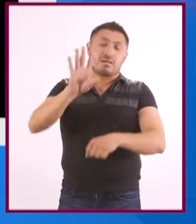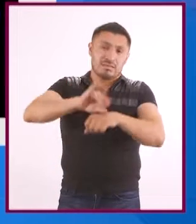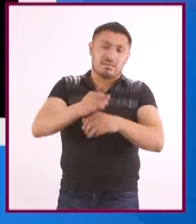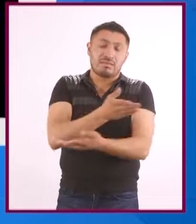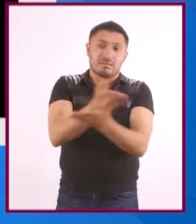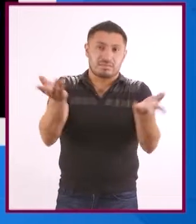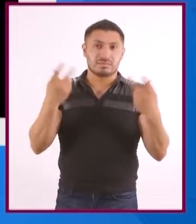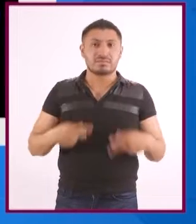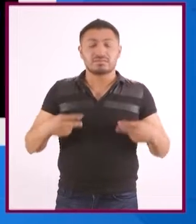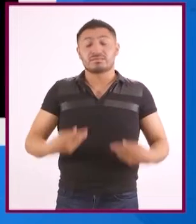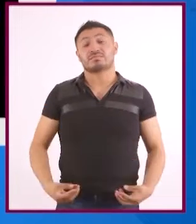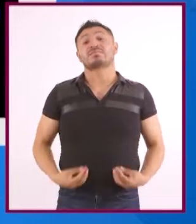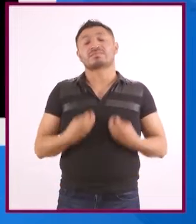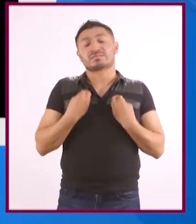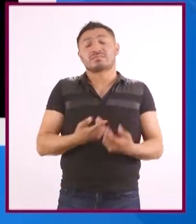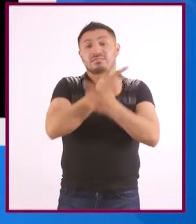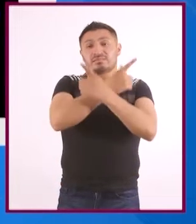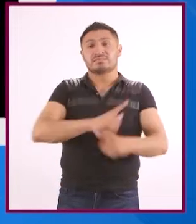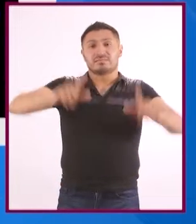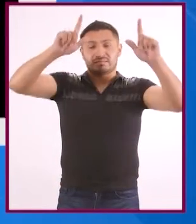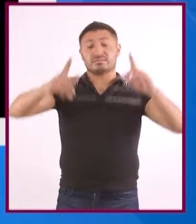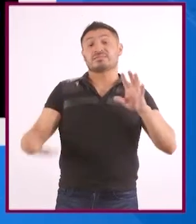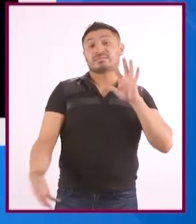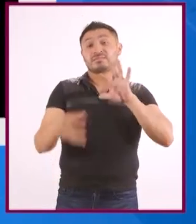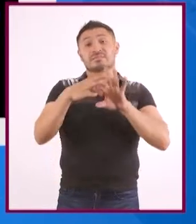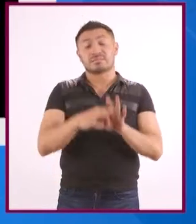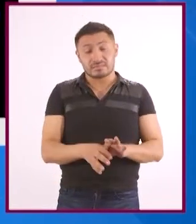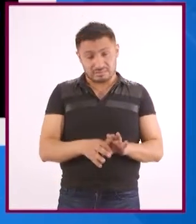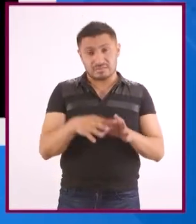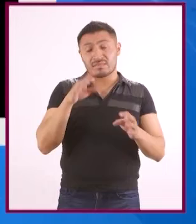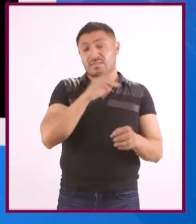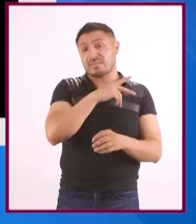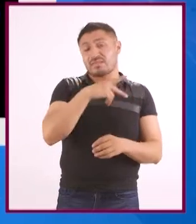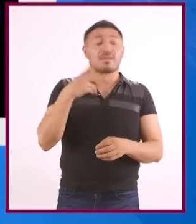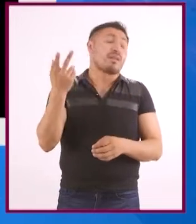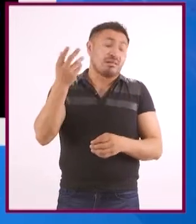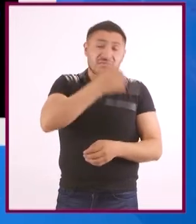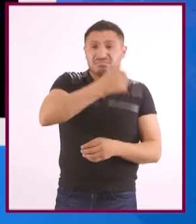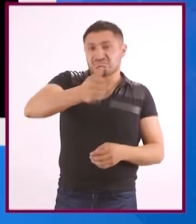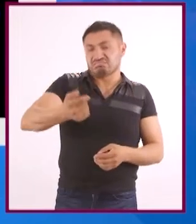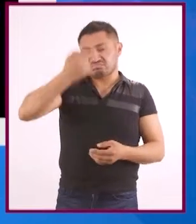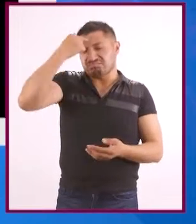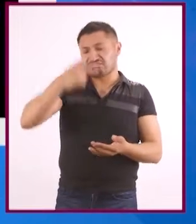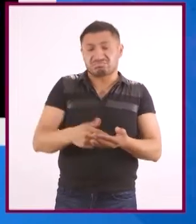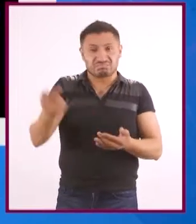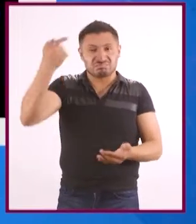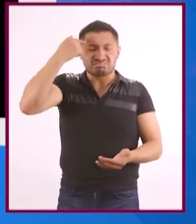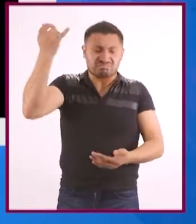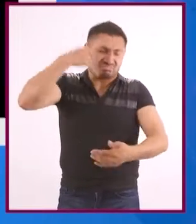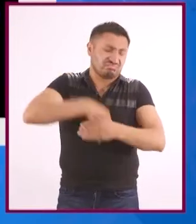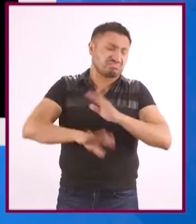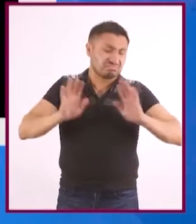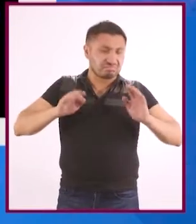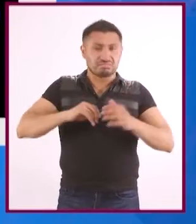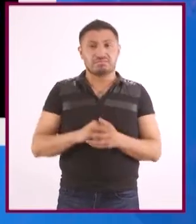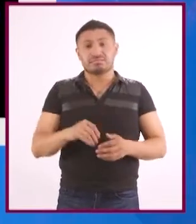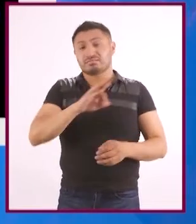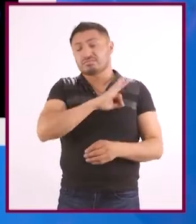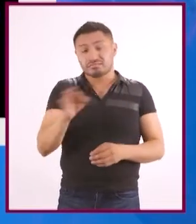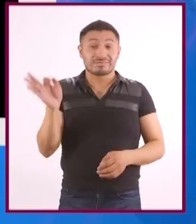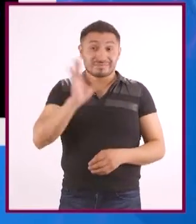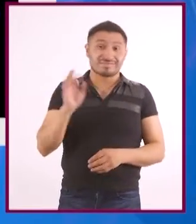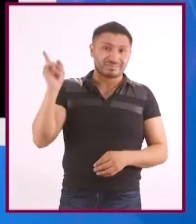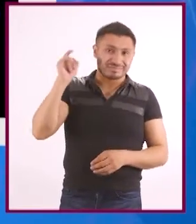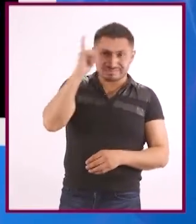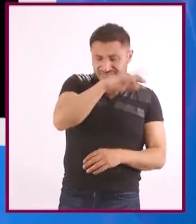las personas vivir de manera congruente con pues, lo que creemos en lo más profundo de nuestro ser. Puede ser un poco